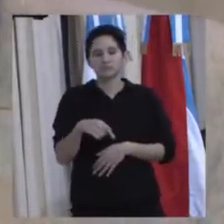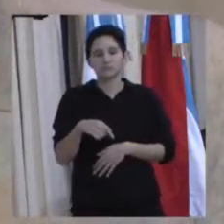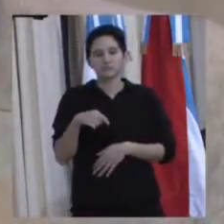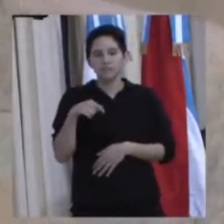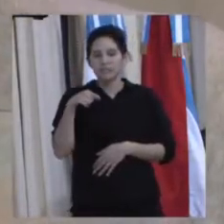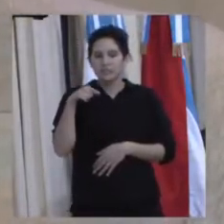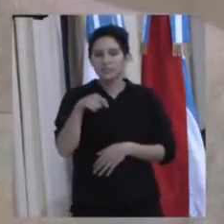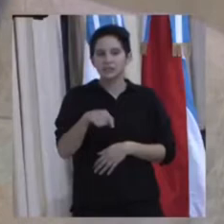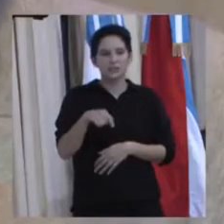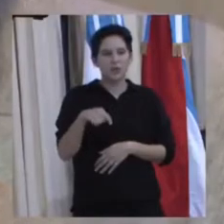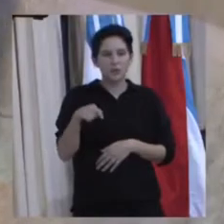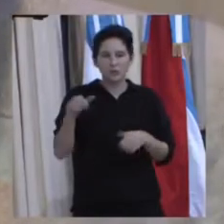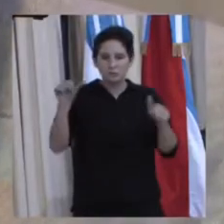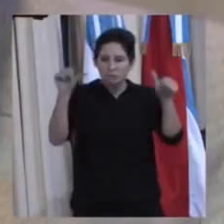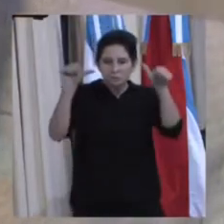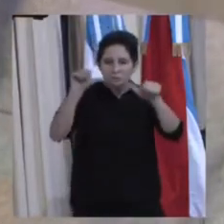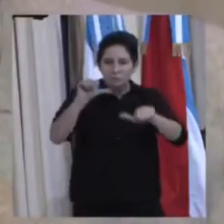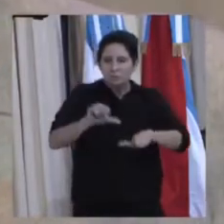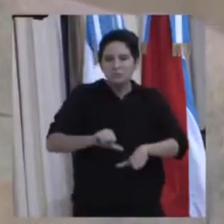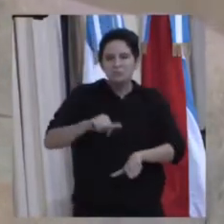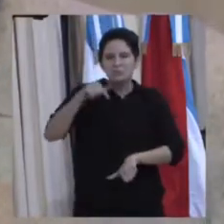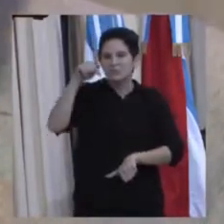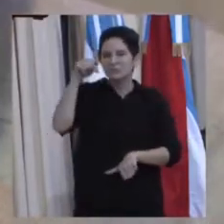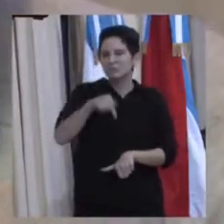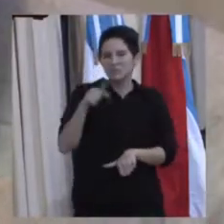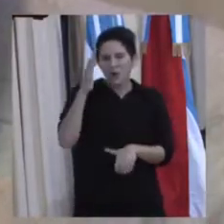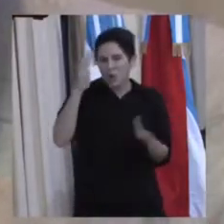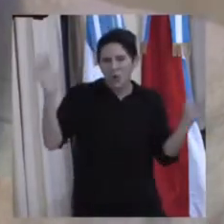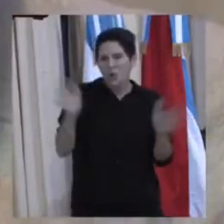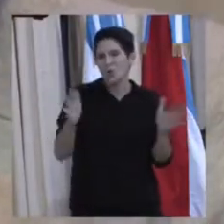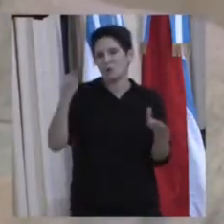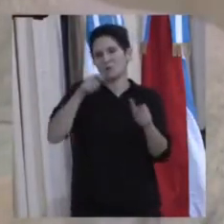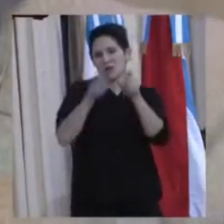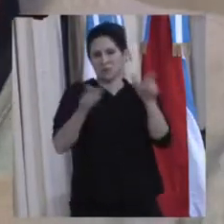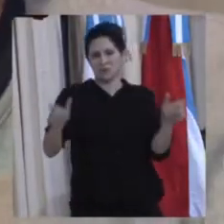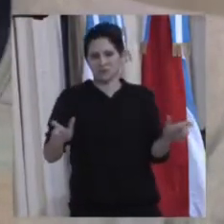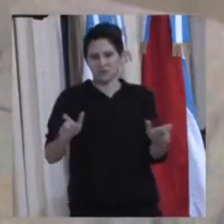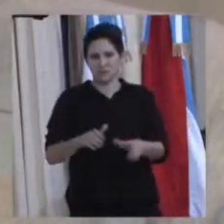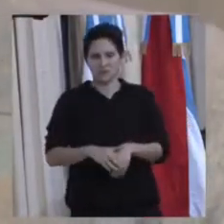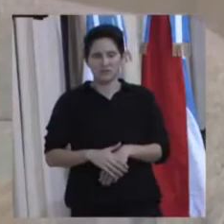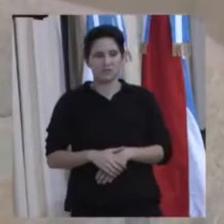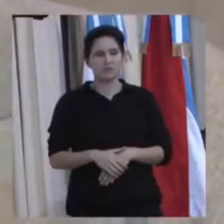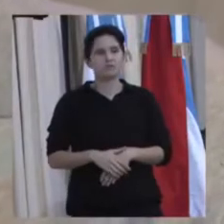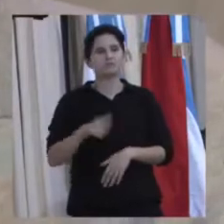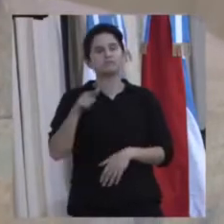En medio de la catástrofe más grande que haya azotado jamás a la humanidad. En